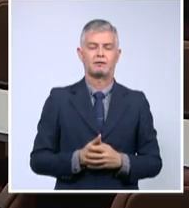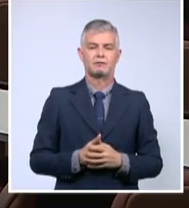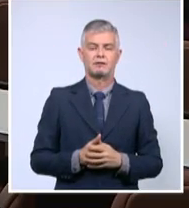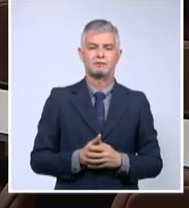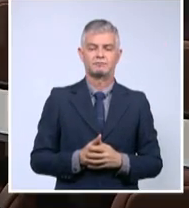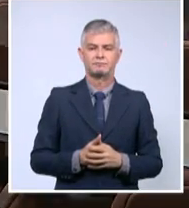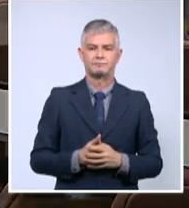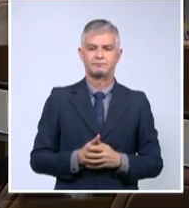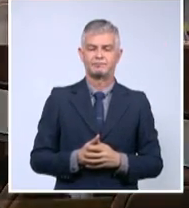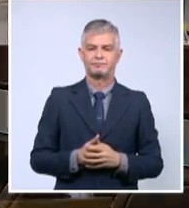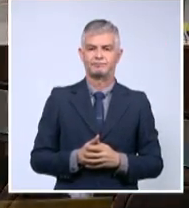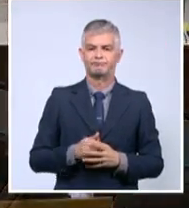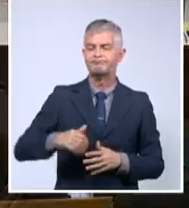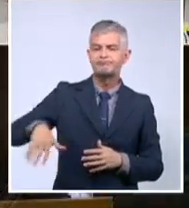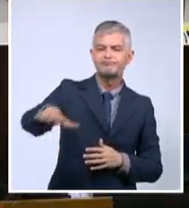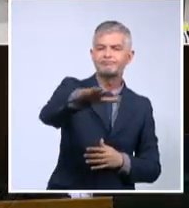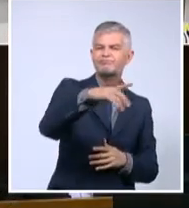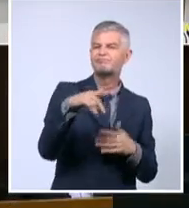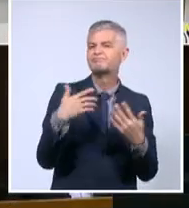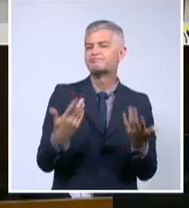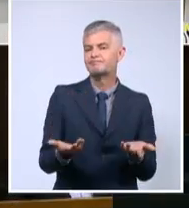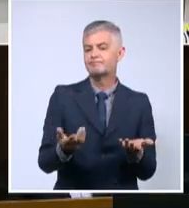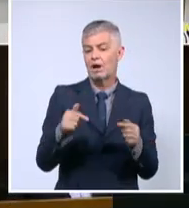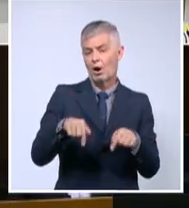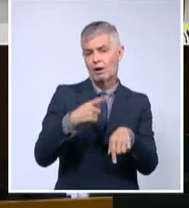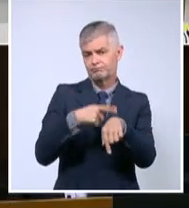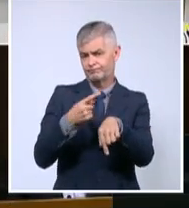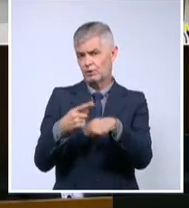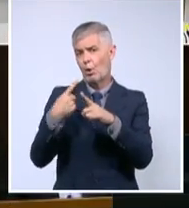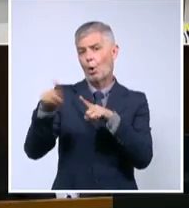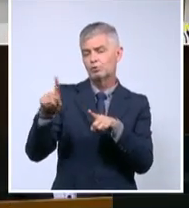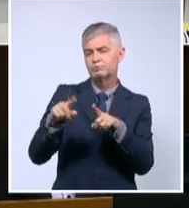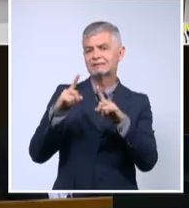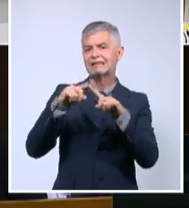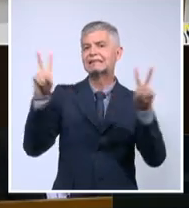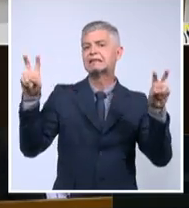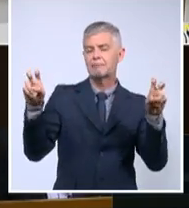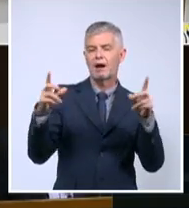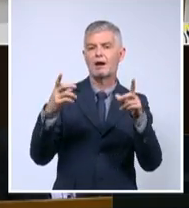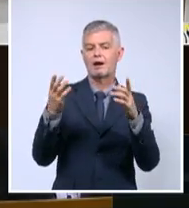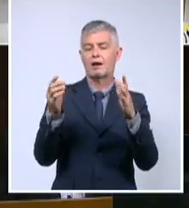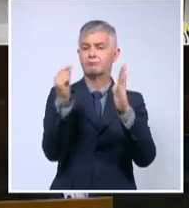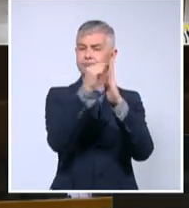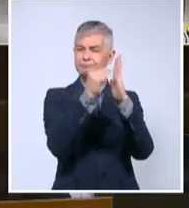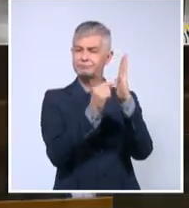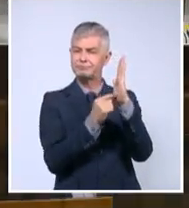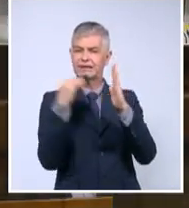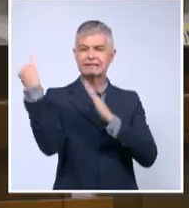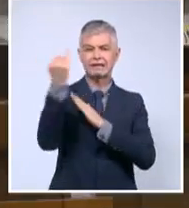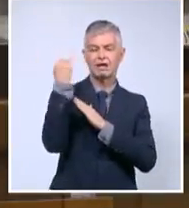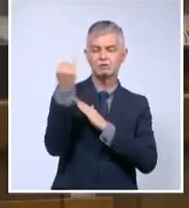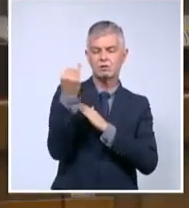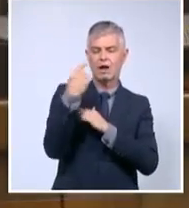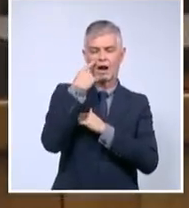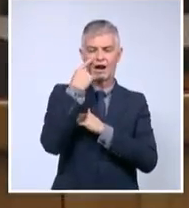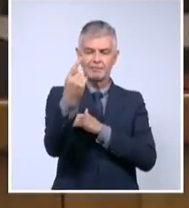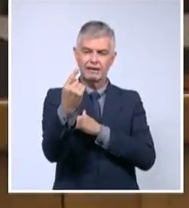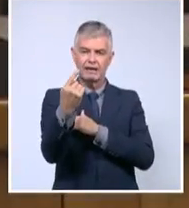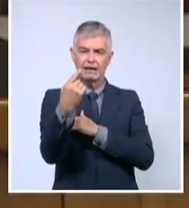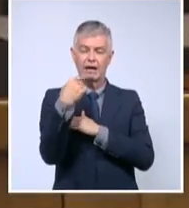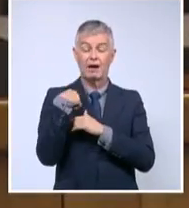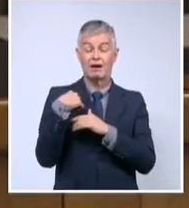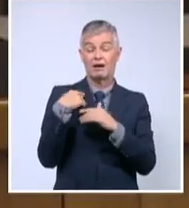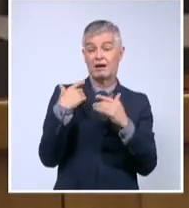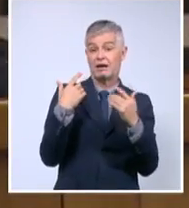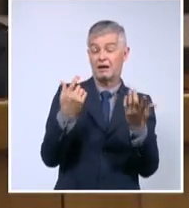Compañeras y compañeros, pasando a temas de la agenda internacional, hay que destacar también el impacto singular e inesperado de la